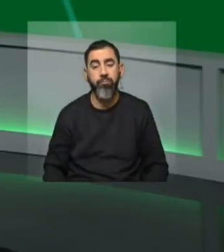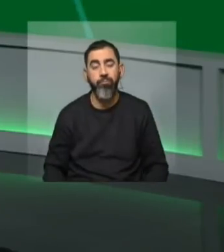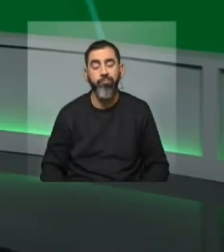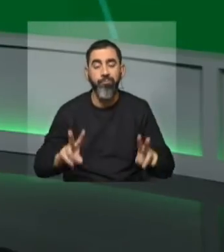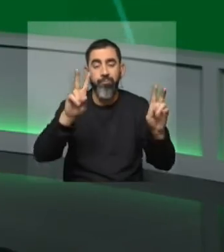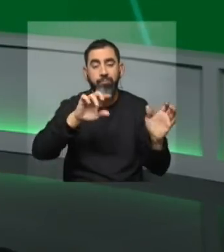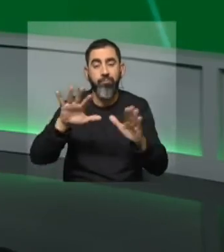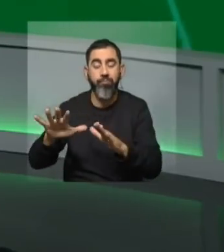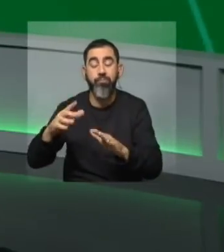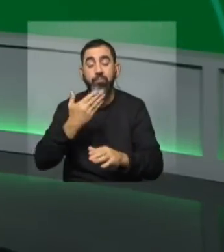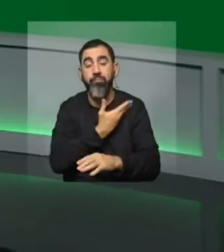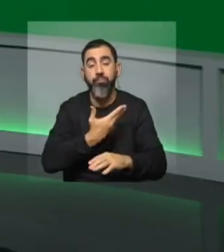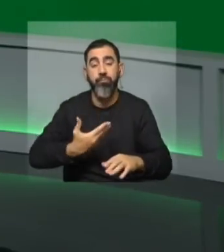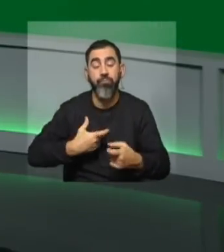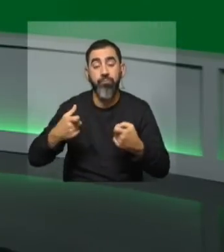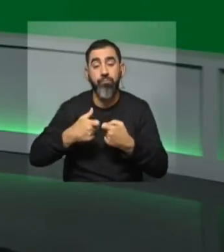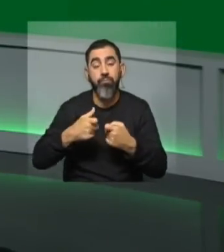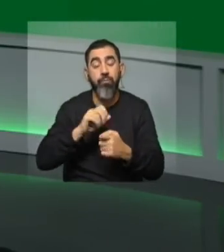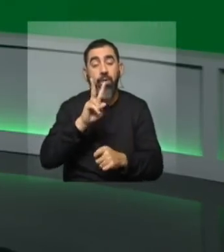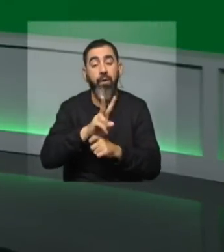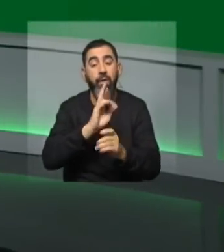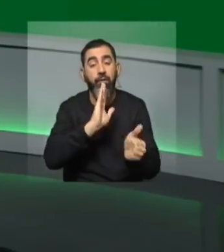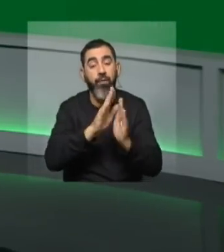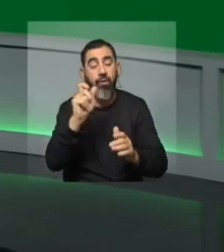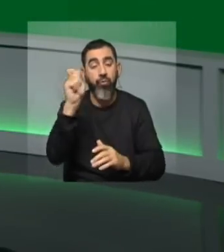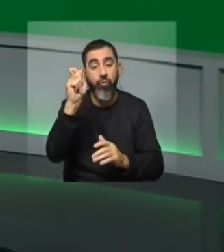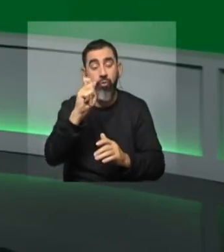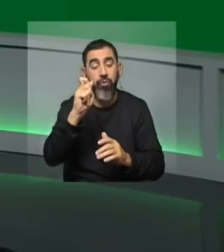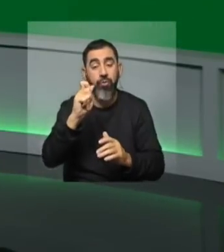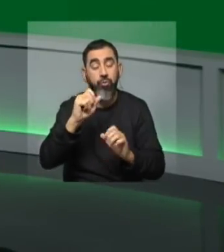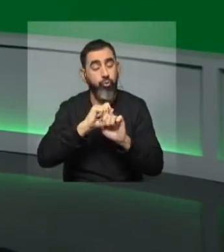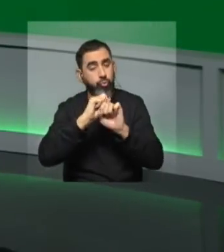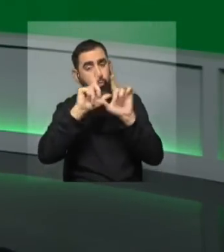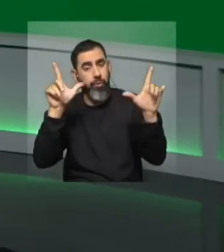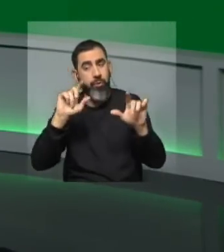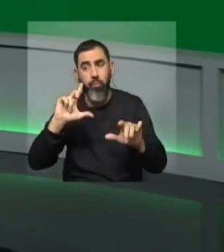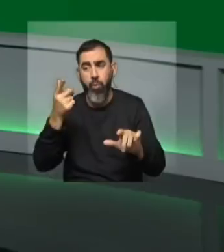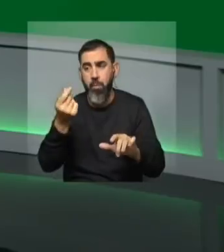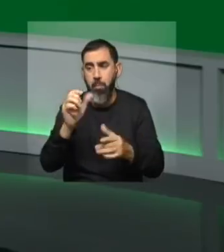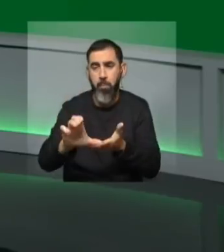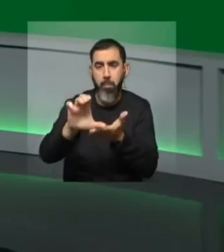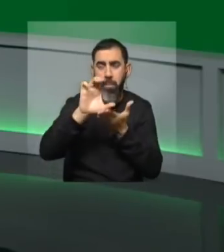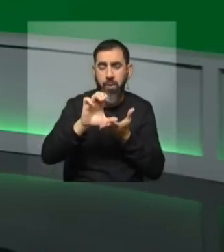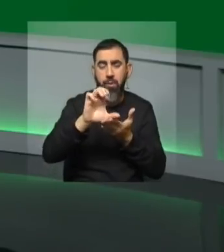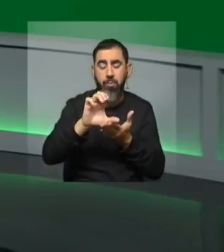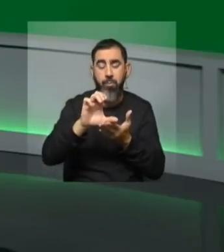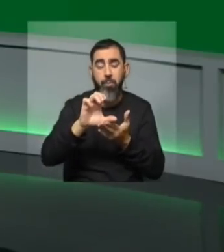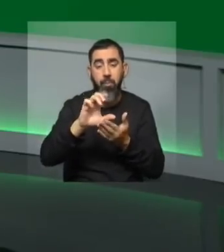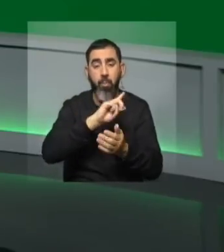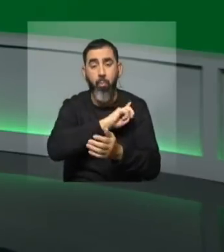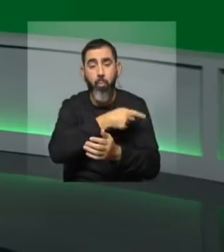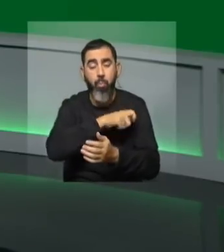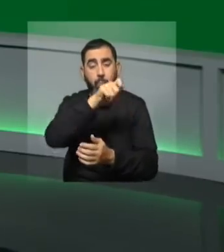otros temas. La presidenta de la Asociación de Defensores de Oficio, Yamila Cabrera, mostró sorpresa porque no hay rubros para el Poder Judicial en el